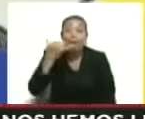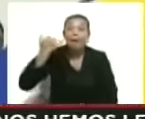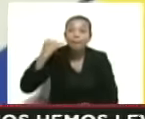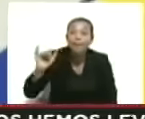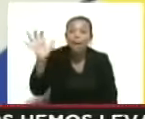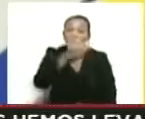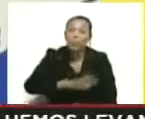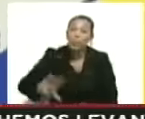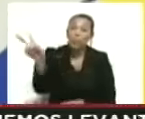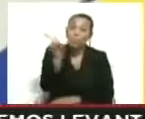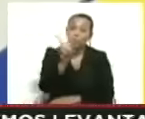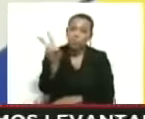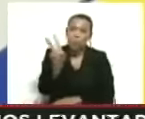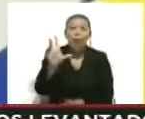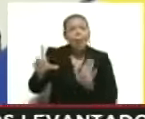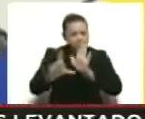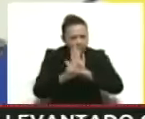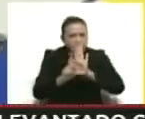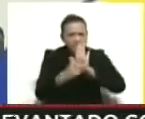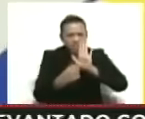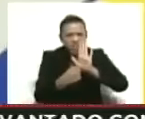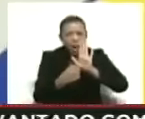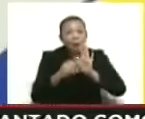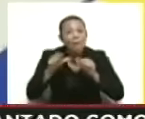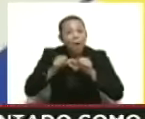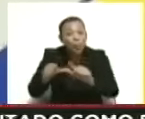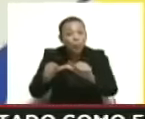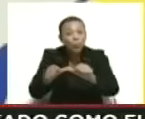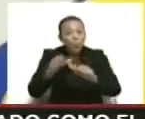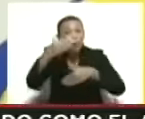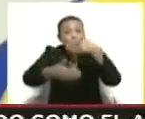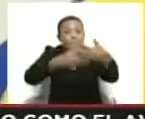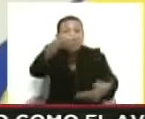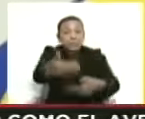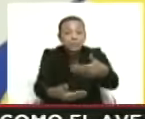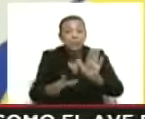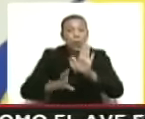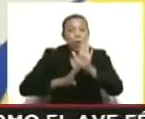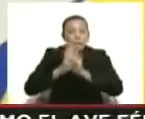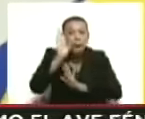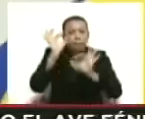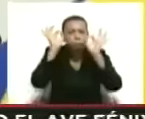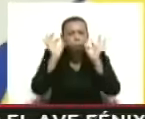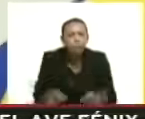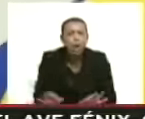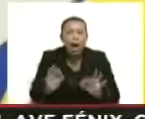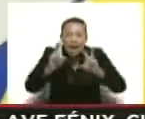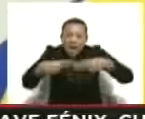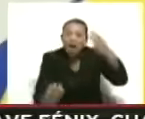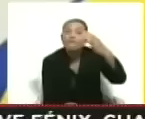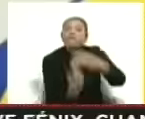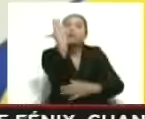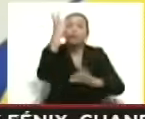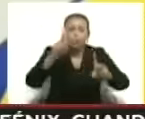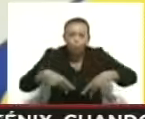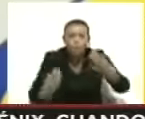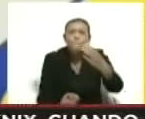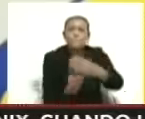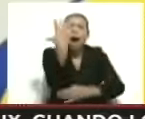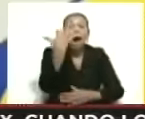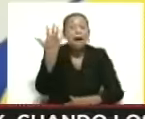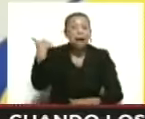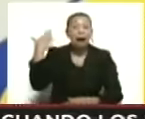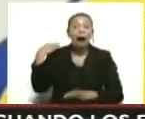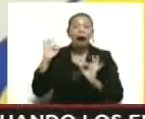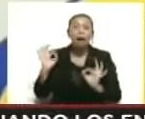de Venezuela, de leyes para continuar en un proceso de refundación que había,